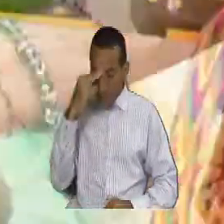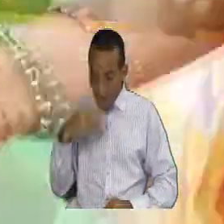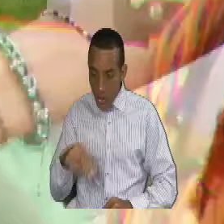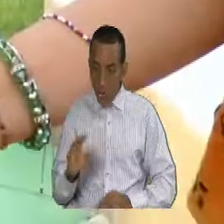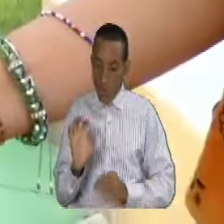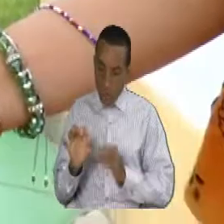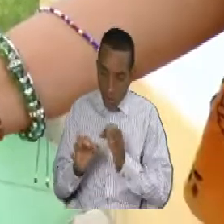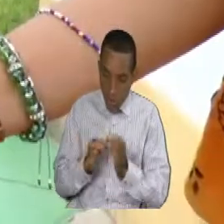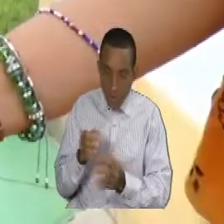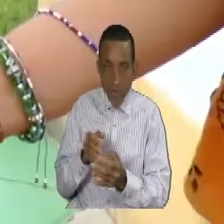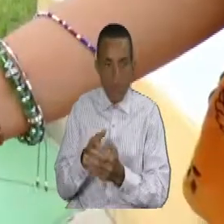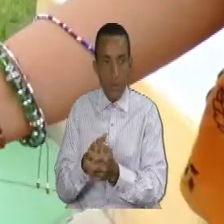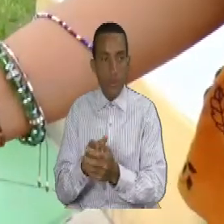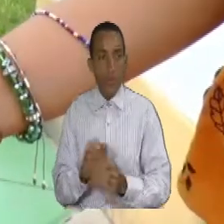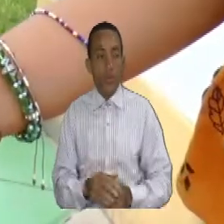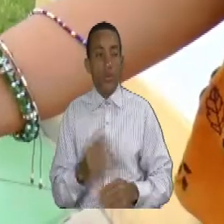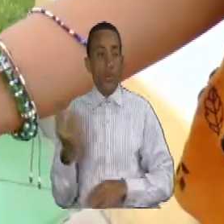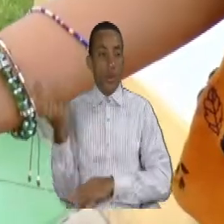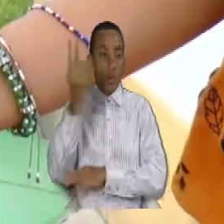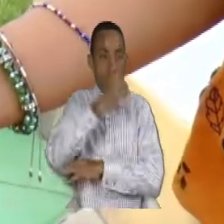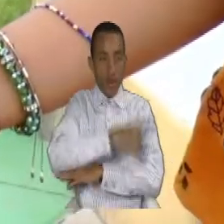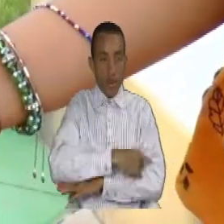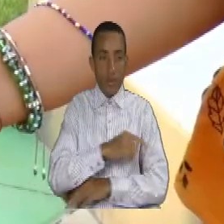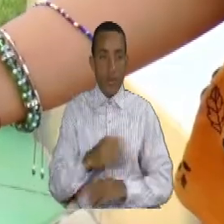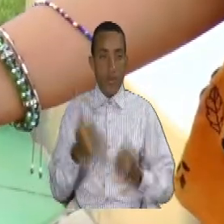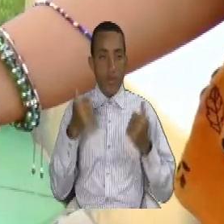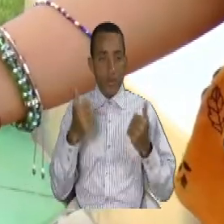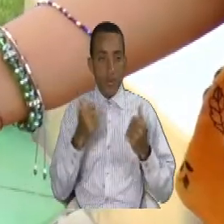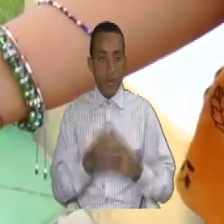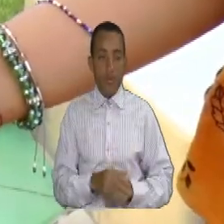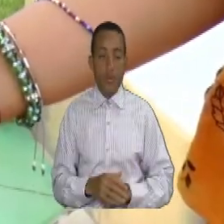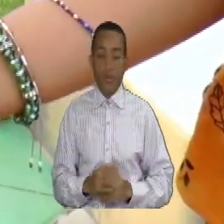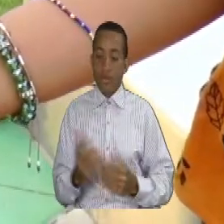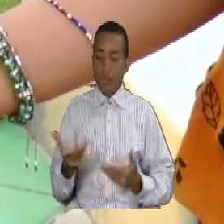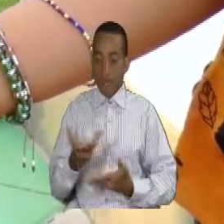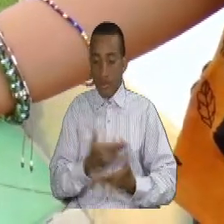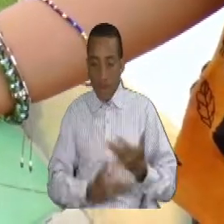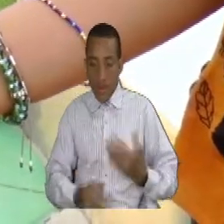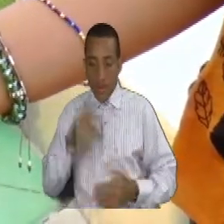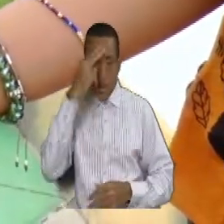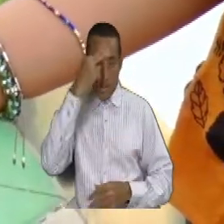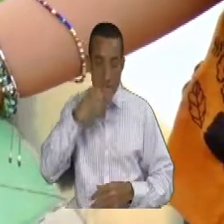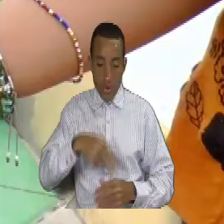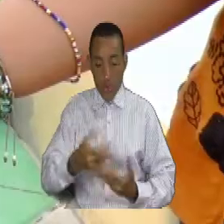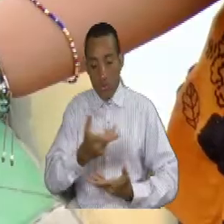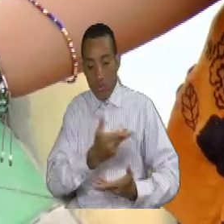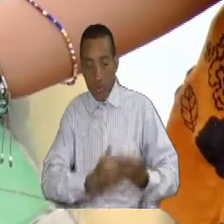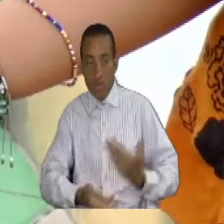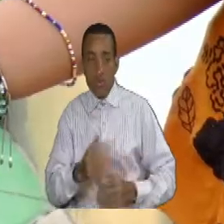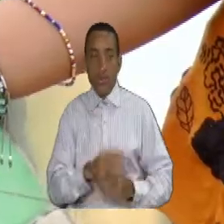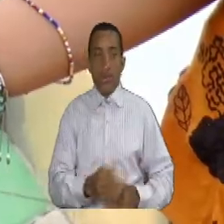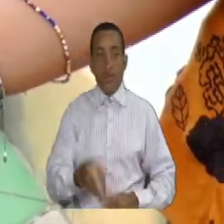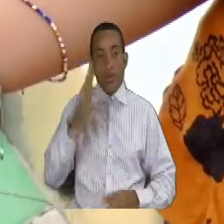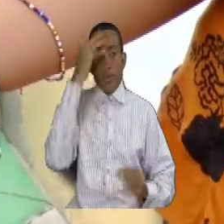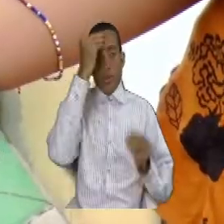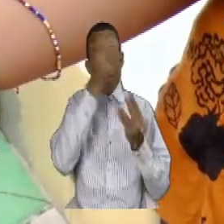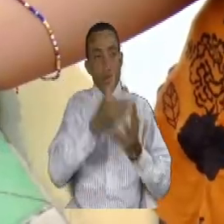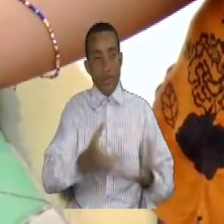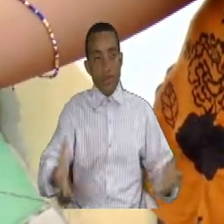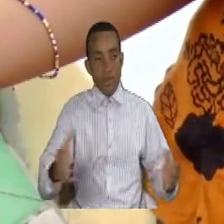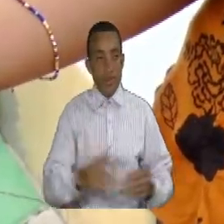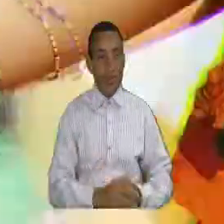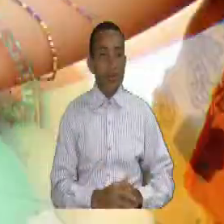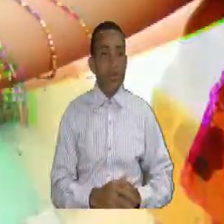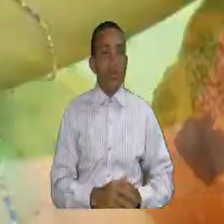bueno. Que pasen un buen día, que disfruten con sus hijos y que pues Dios los bendiga en ese momento en el que